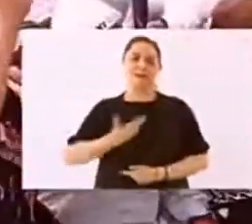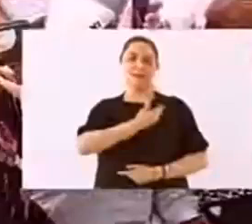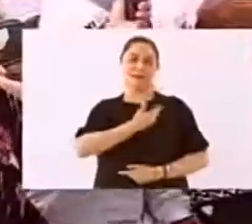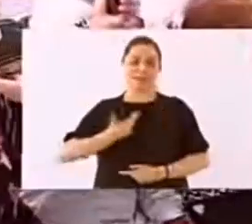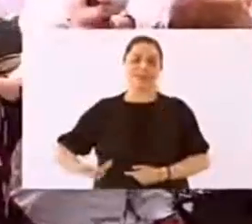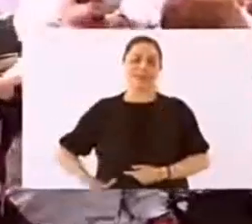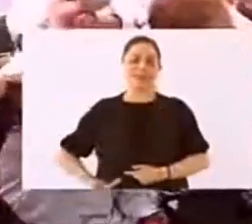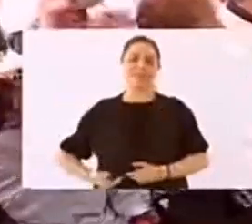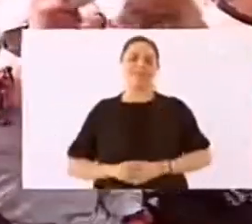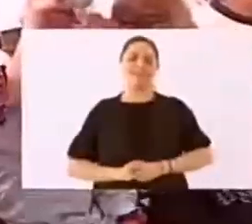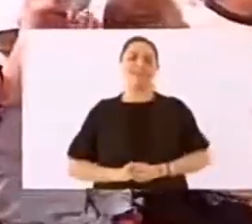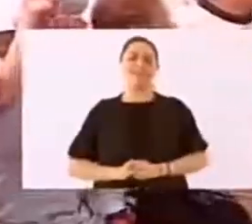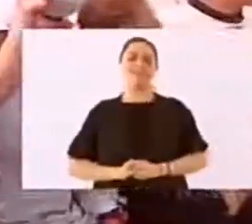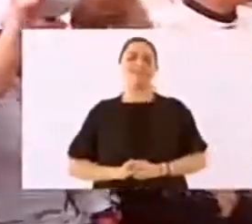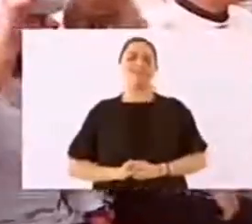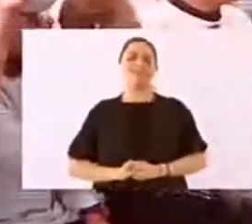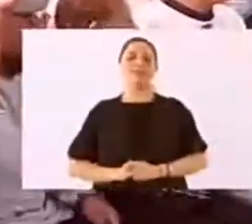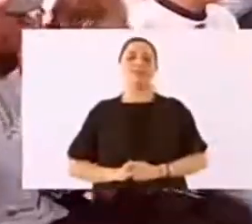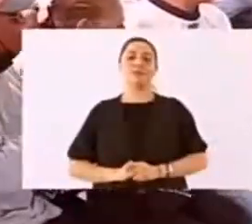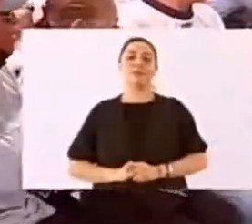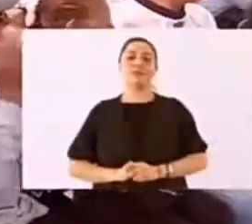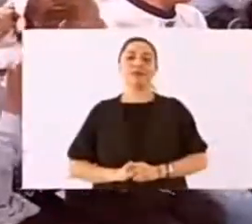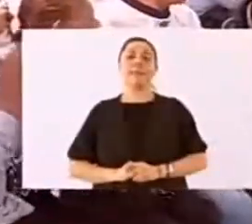vamos a buscar